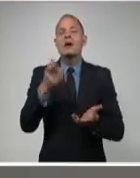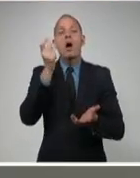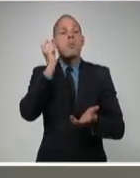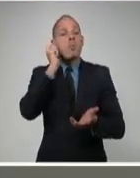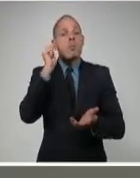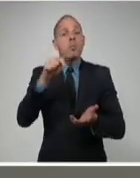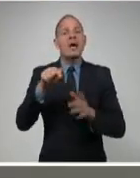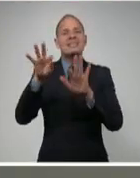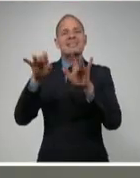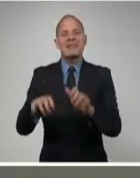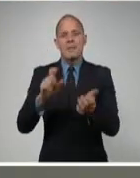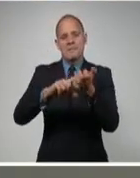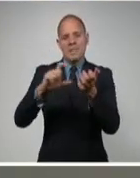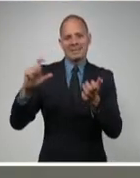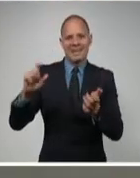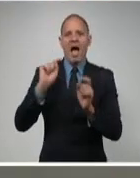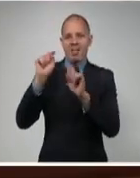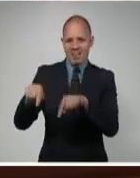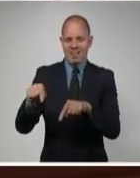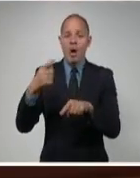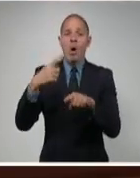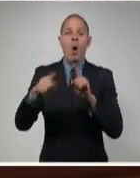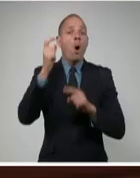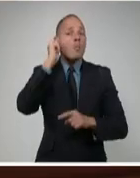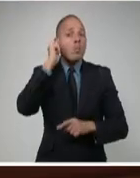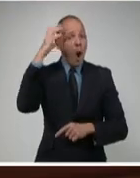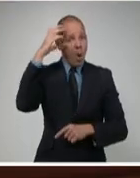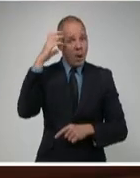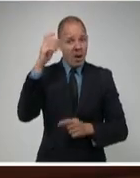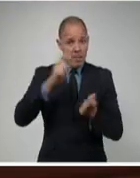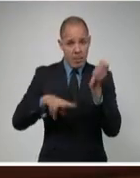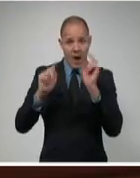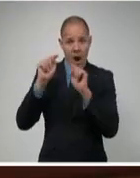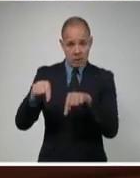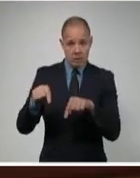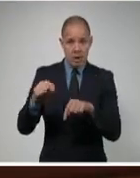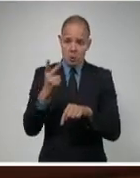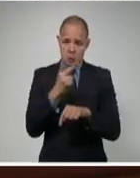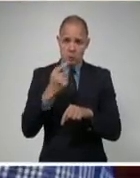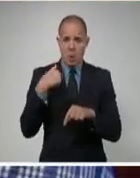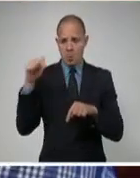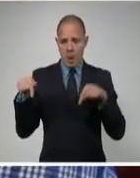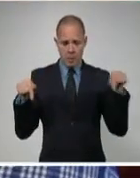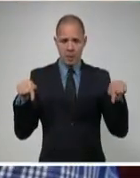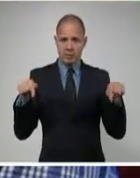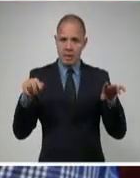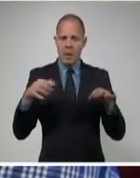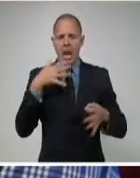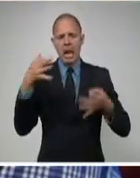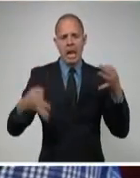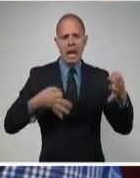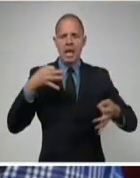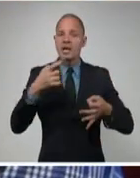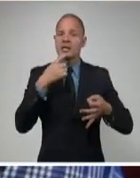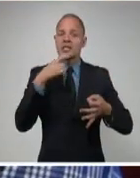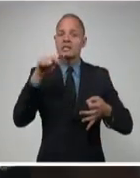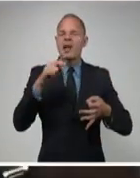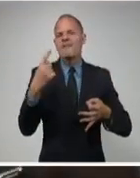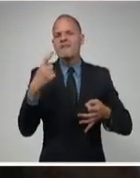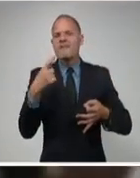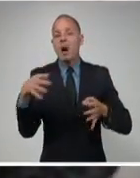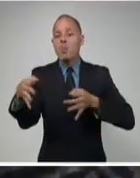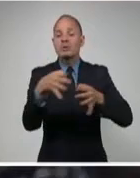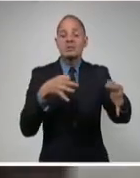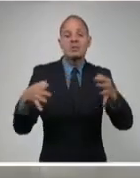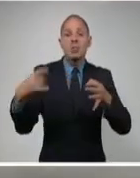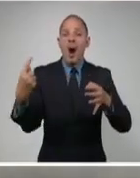David Pérez Martín, y la gobernadora Teresita Romero Rodríguez, se insistió en que el autoabastecimiento municipal debe contribuir al desarrollo del